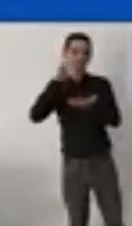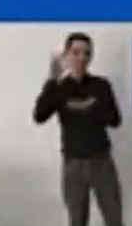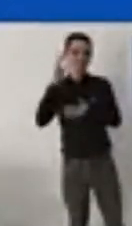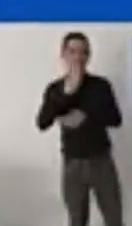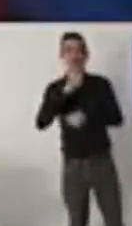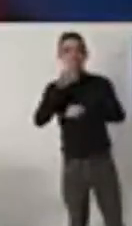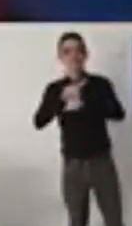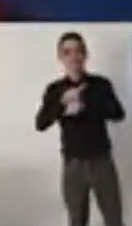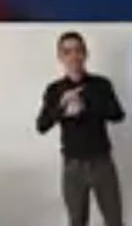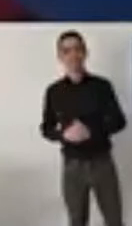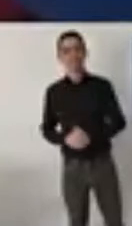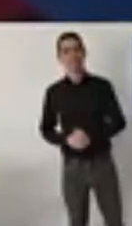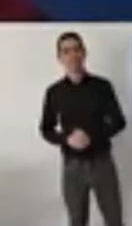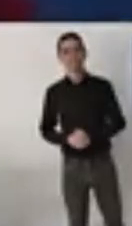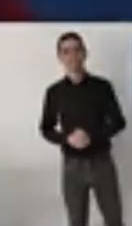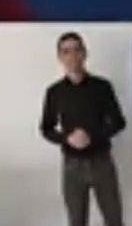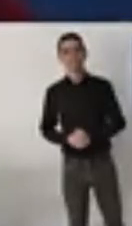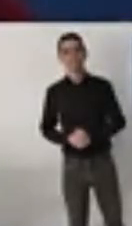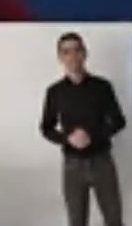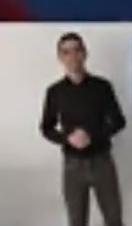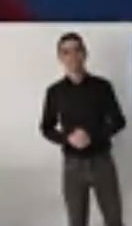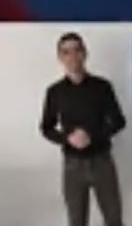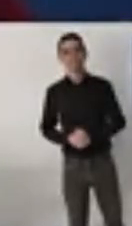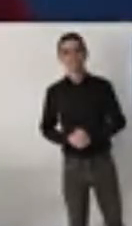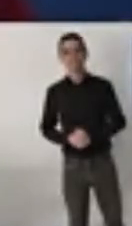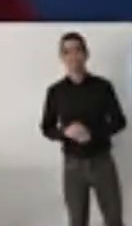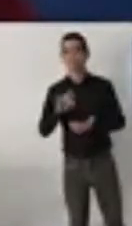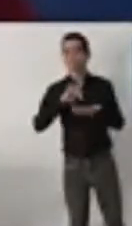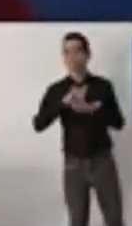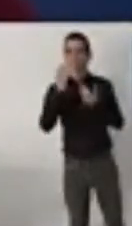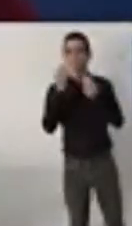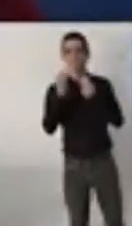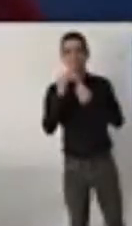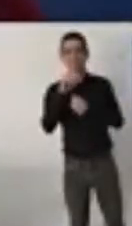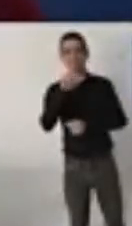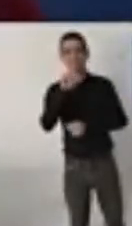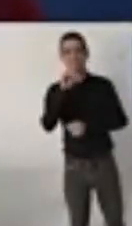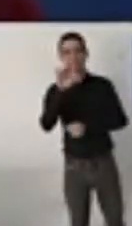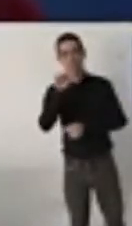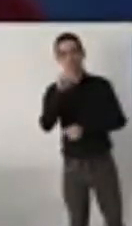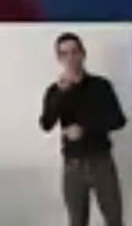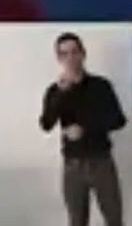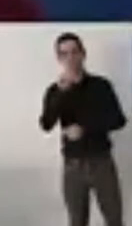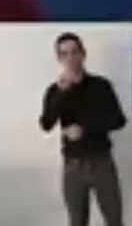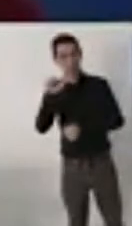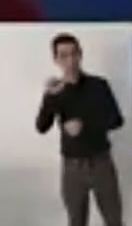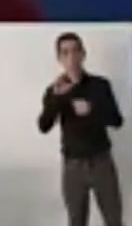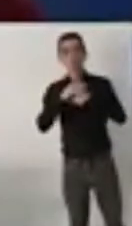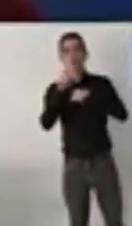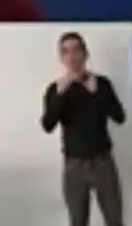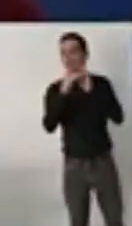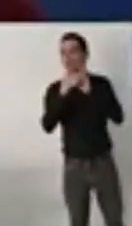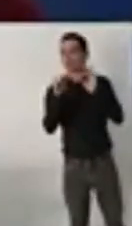Muchísimas gracias, señora Lourdes Solís Padilla, por sus palabras, por este mensaje de bienvenida. Y damos espacio ahora a